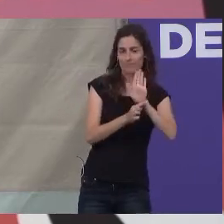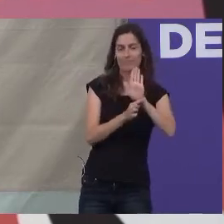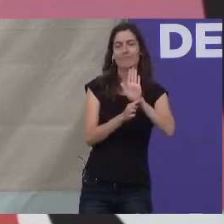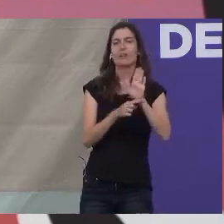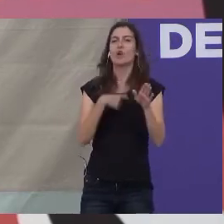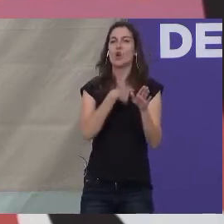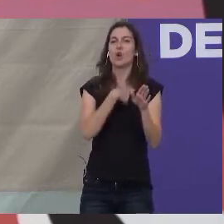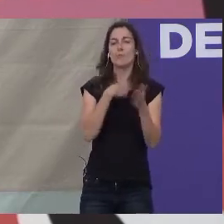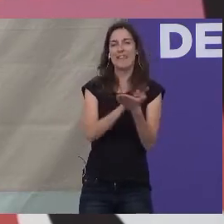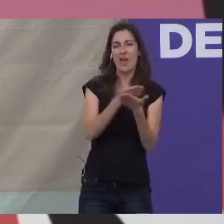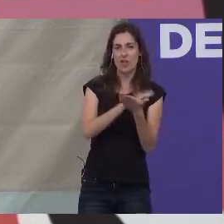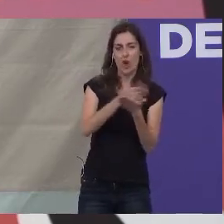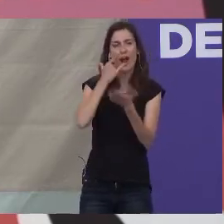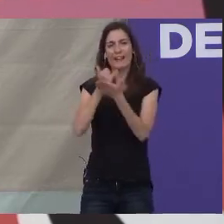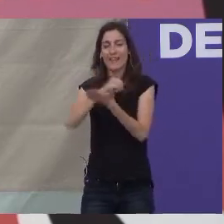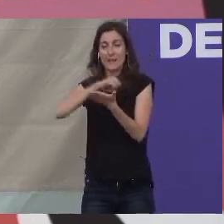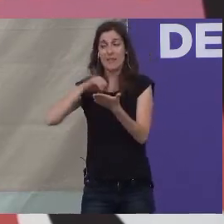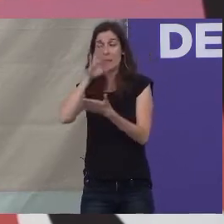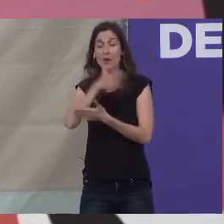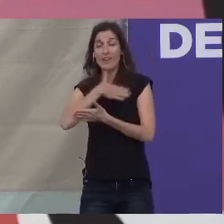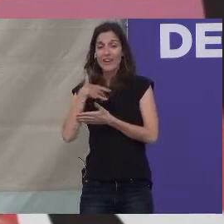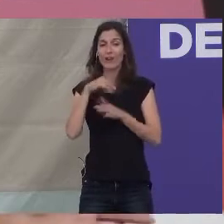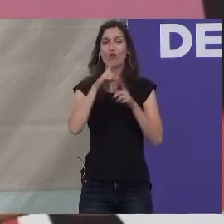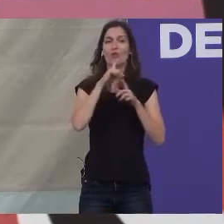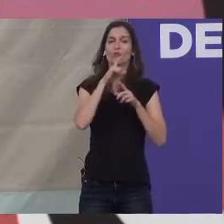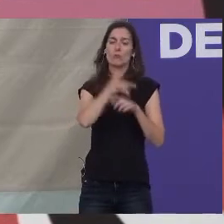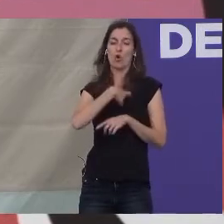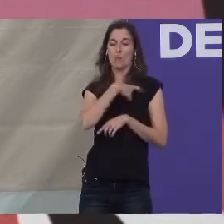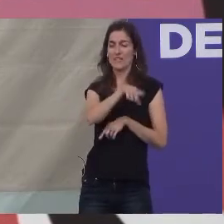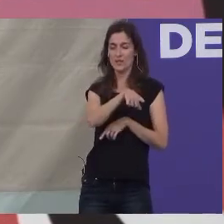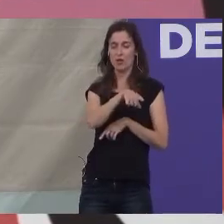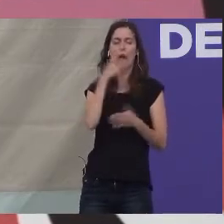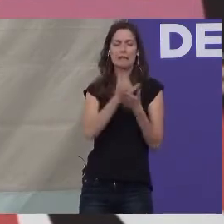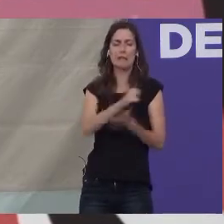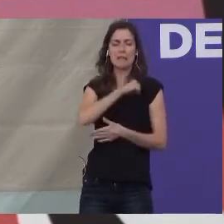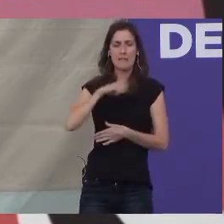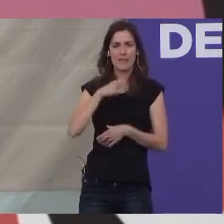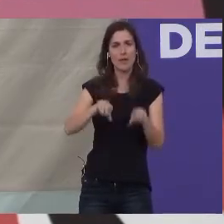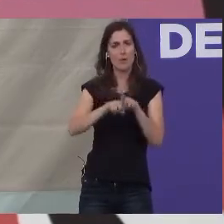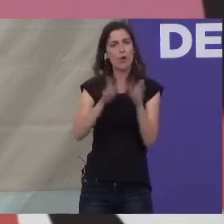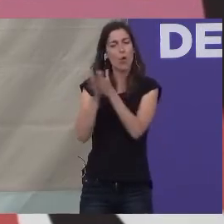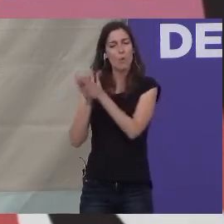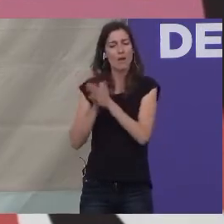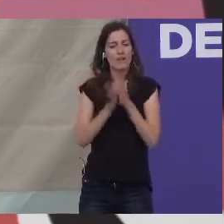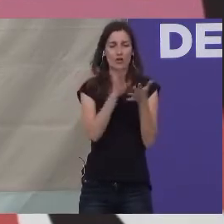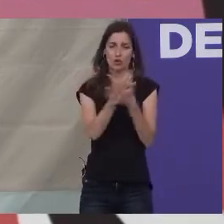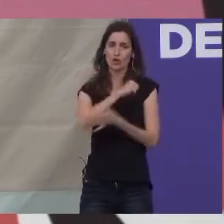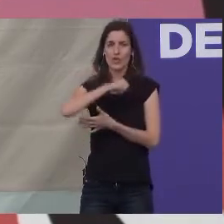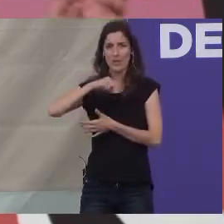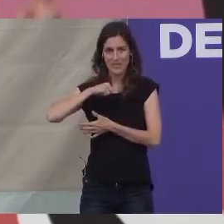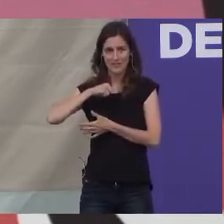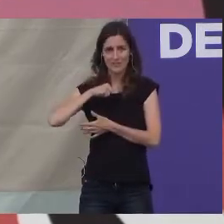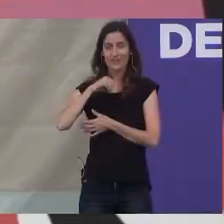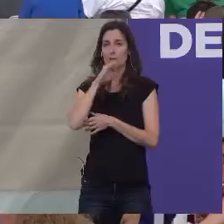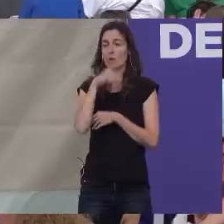independencia porque quiero asegurar la independencia de este órgano, como todos los que estamos aquí, como todos los compañeros que son independientes. Que